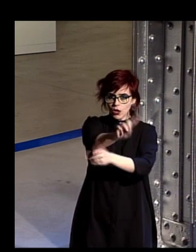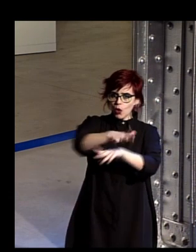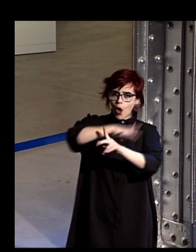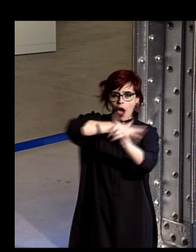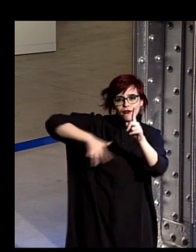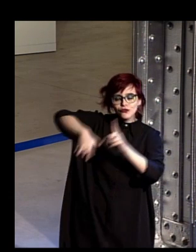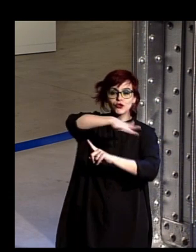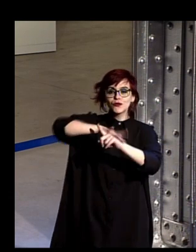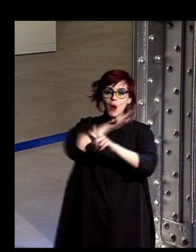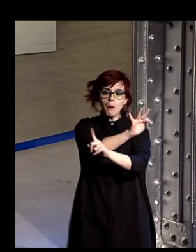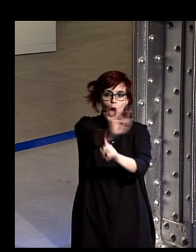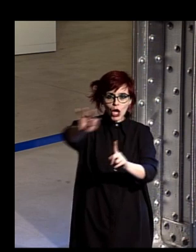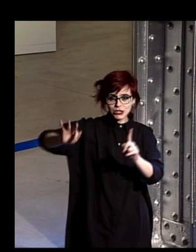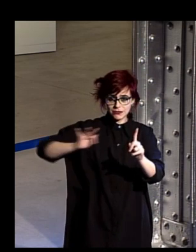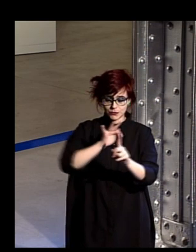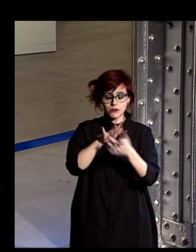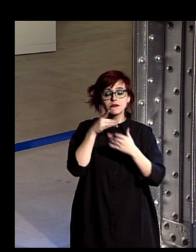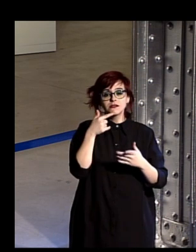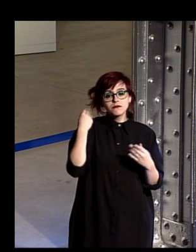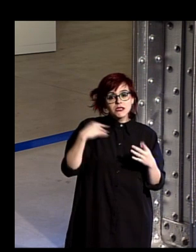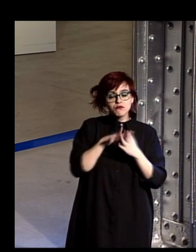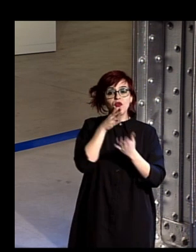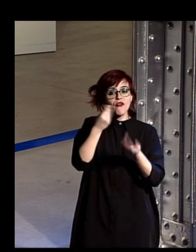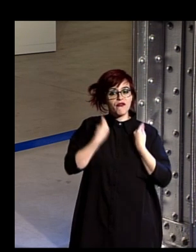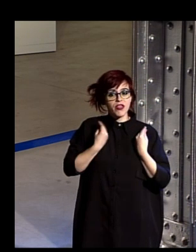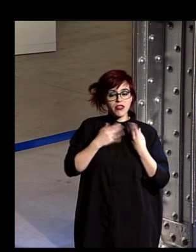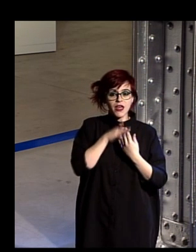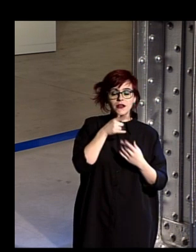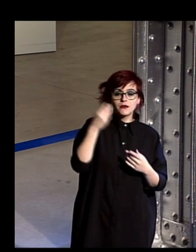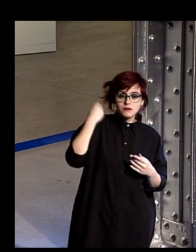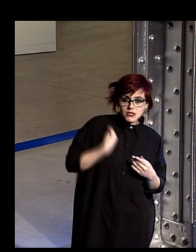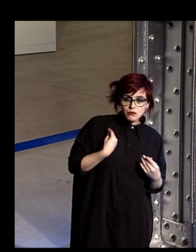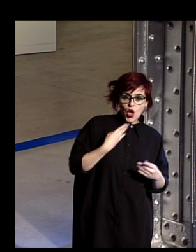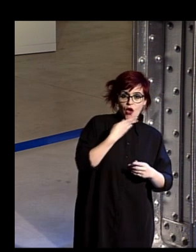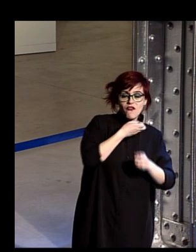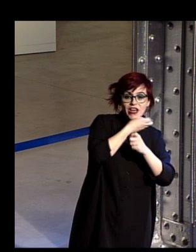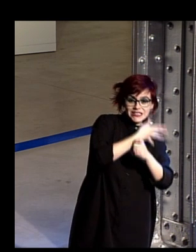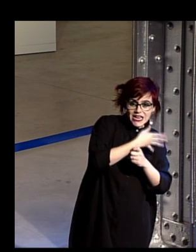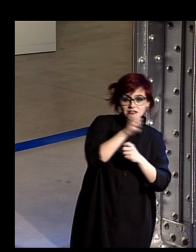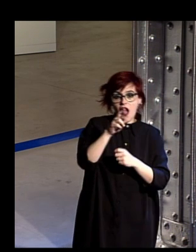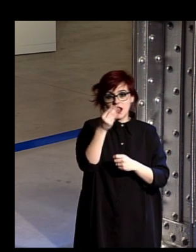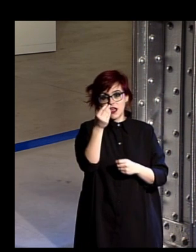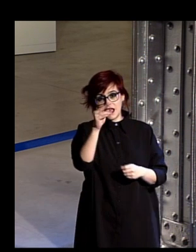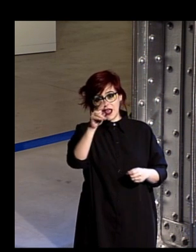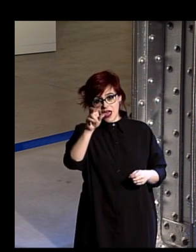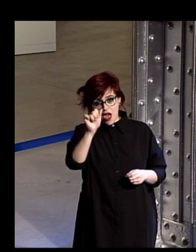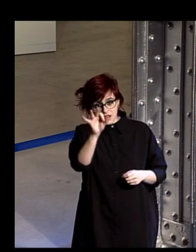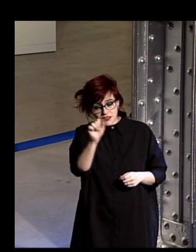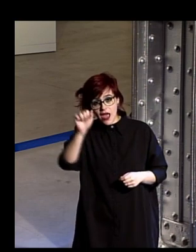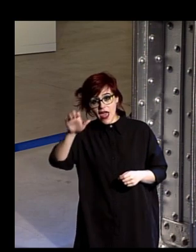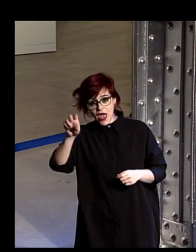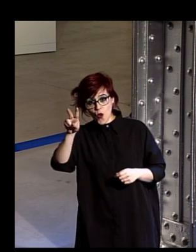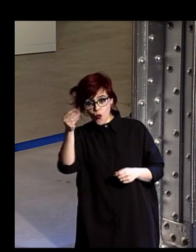biosfera. Si representamos así el árbol de la vida, con sus 3 ramas principales, bacterias, arqueas y eucarias, tenemos que pensar como si ese árbol